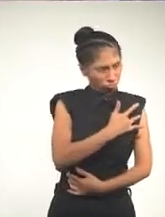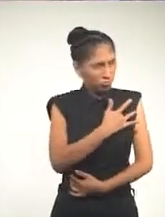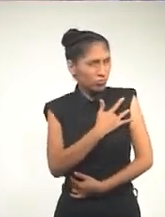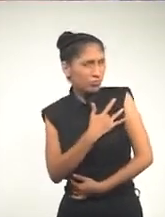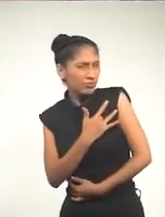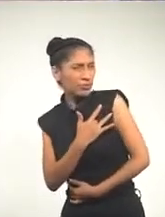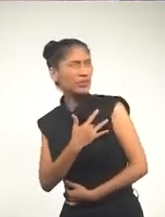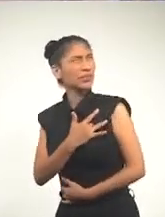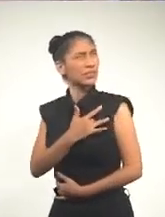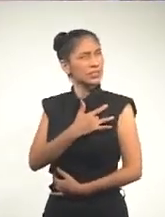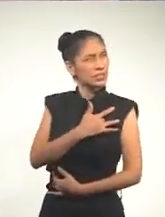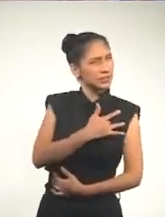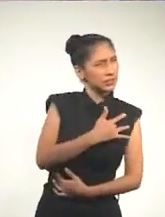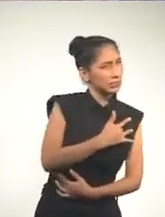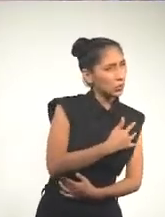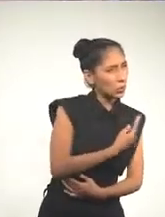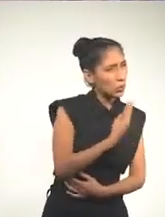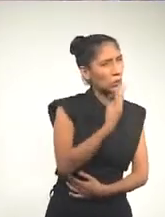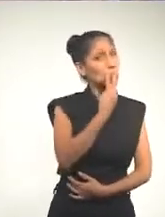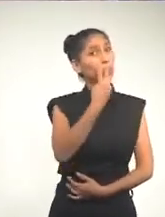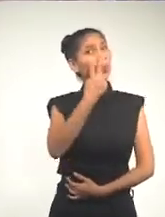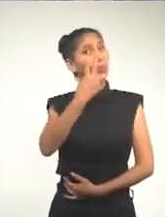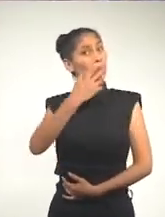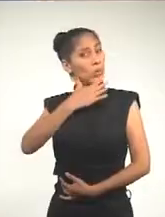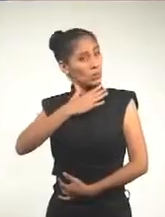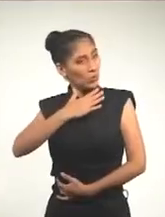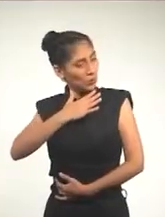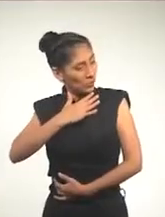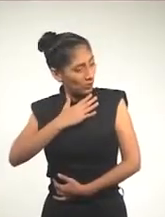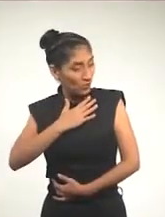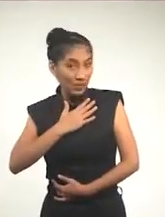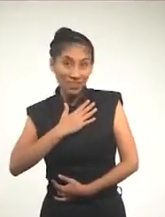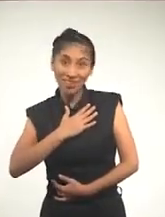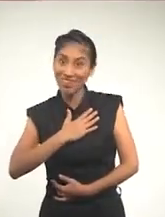Siento una emoción.